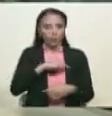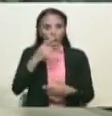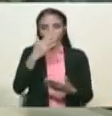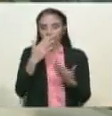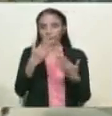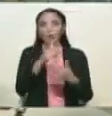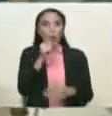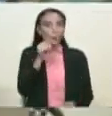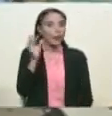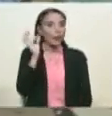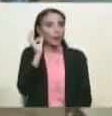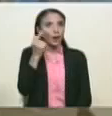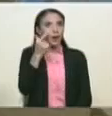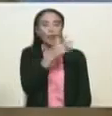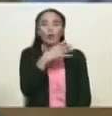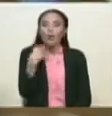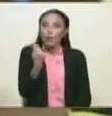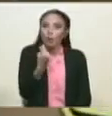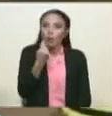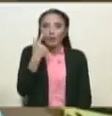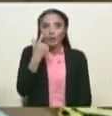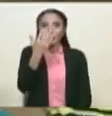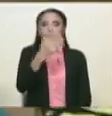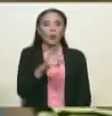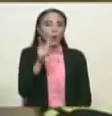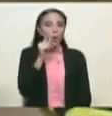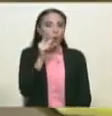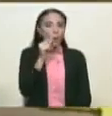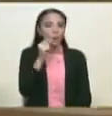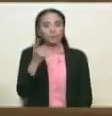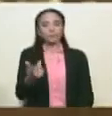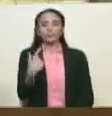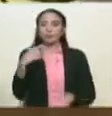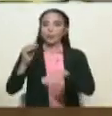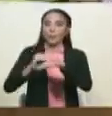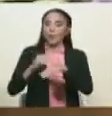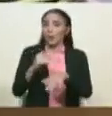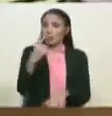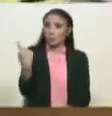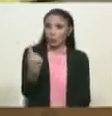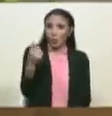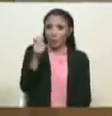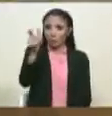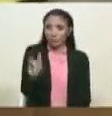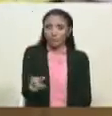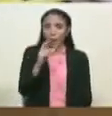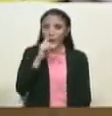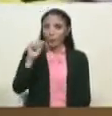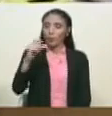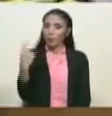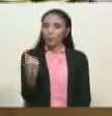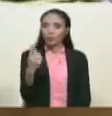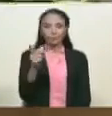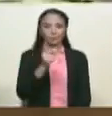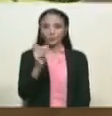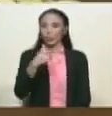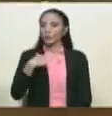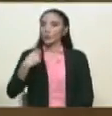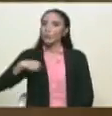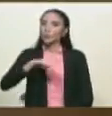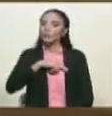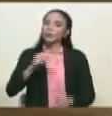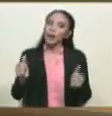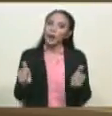nosotras, las mujeres, los jóvenes, los hombres, diciéndole que usted no está solo, que usted está acompañado y que vamos a